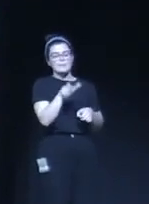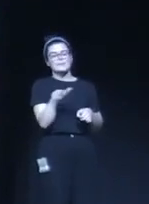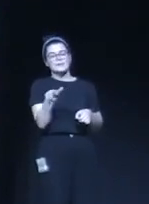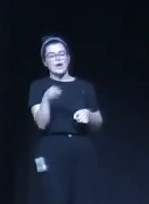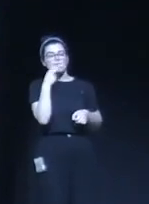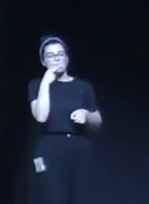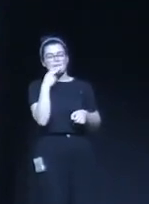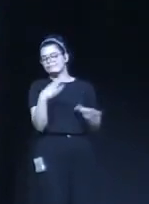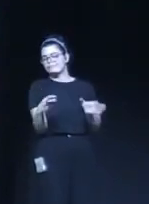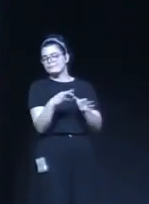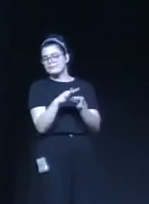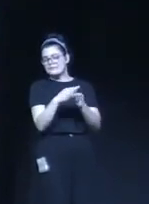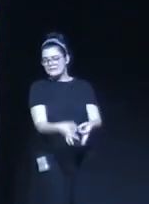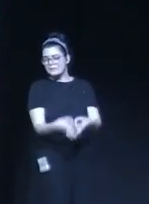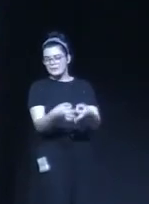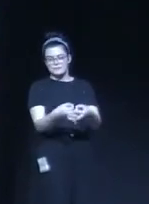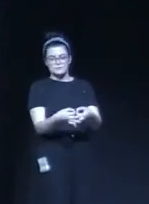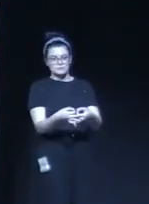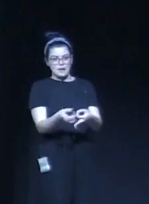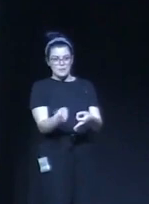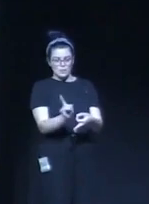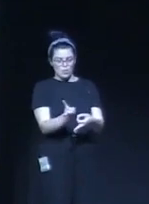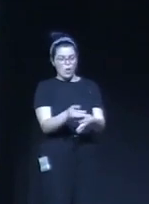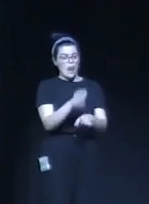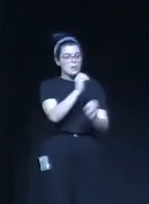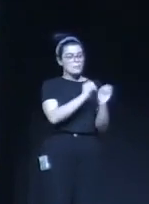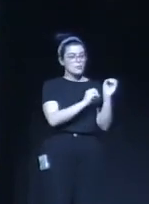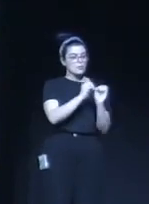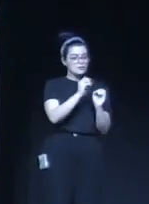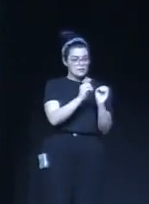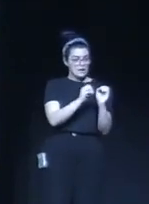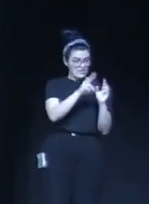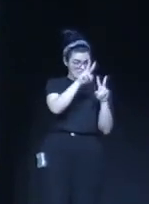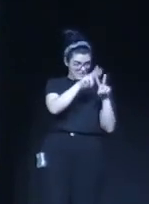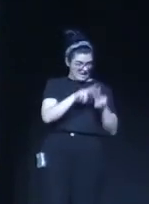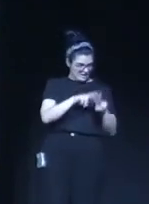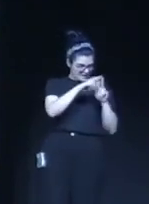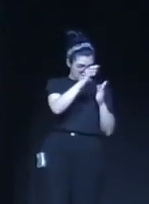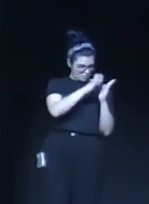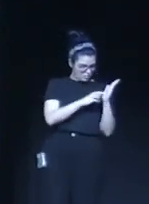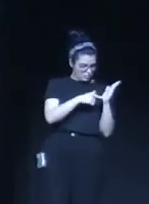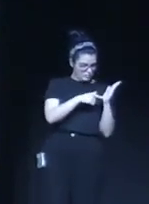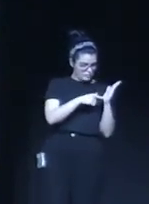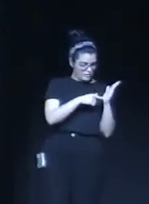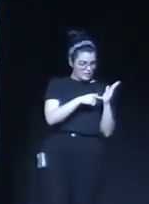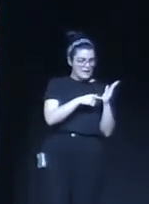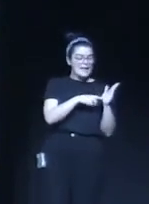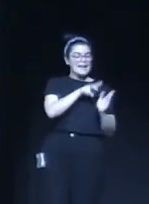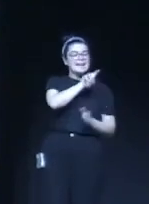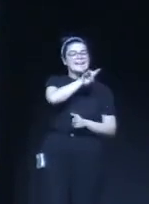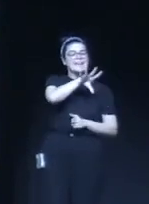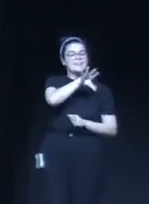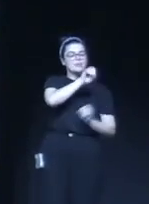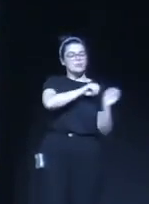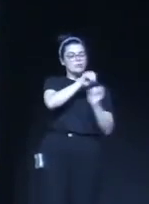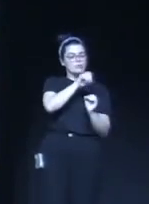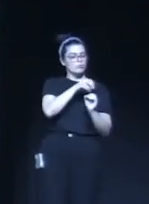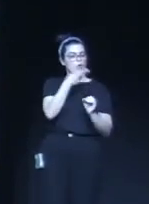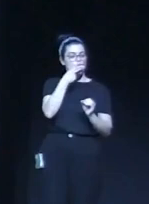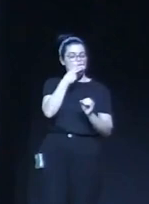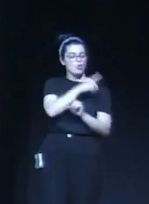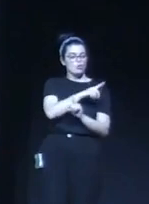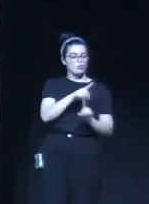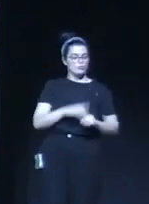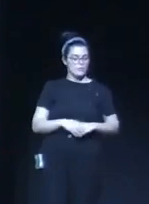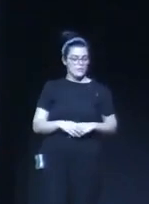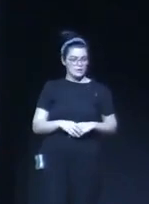porcentaje de pacientes que se cogieron para el estudio, había un 15% que eran no fumadores,